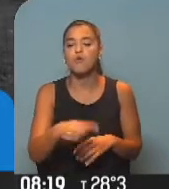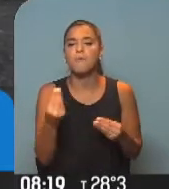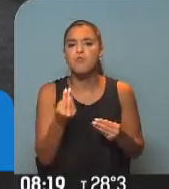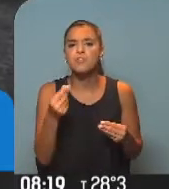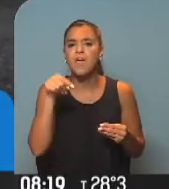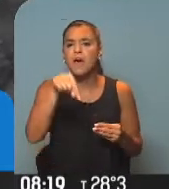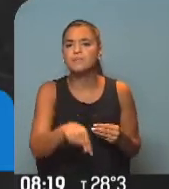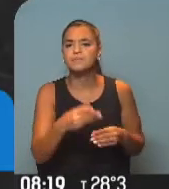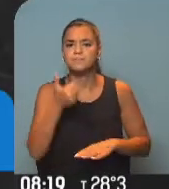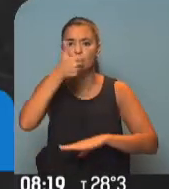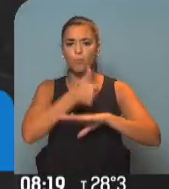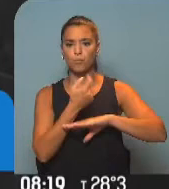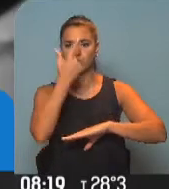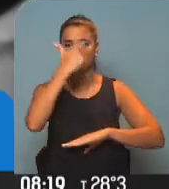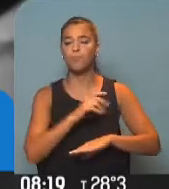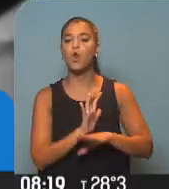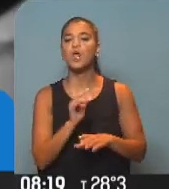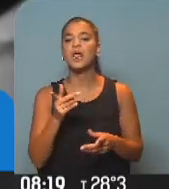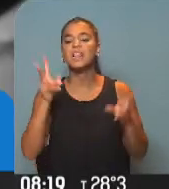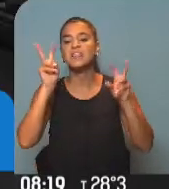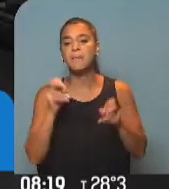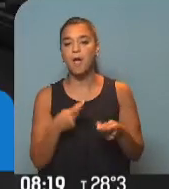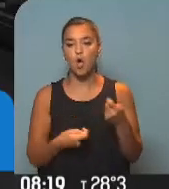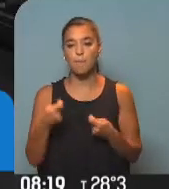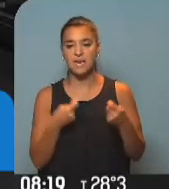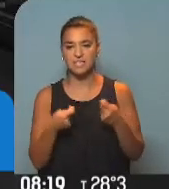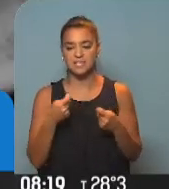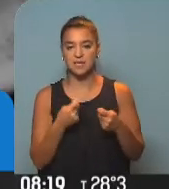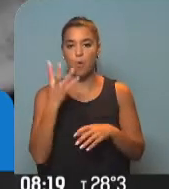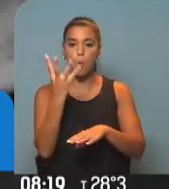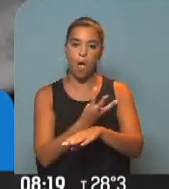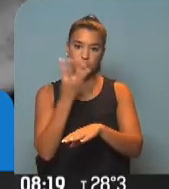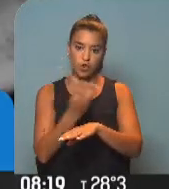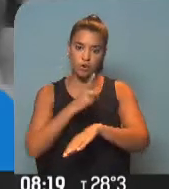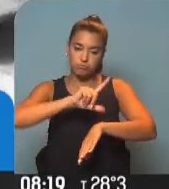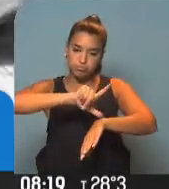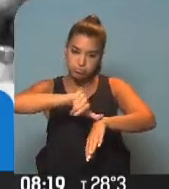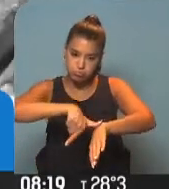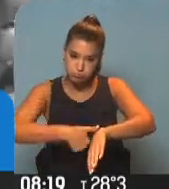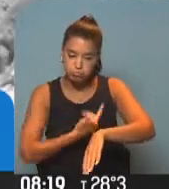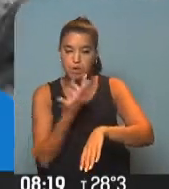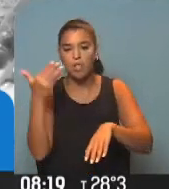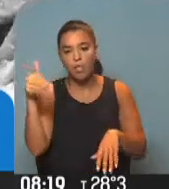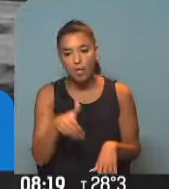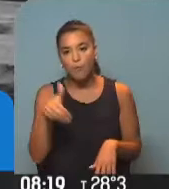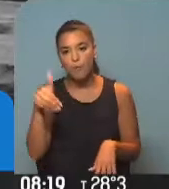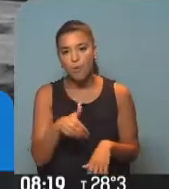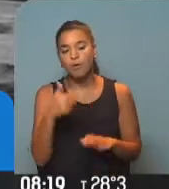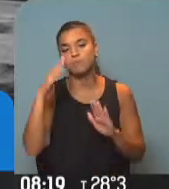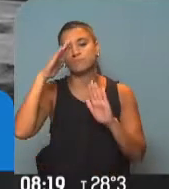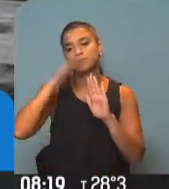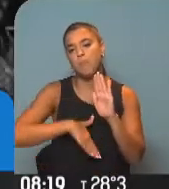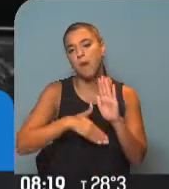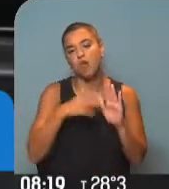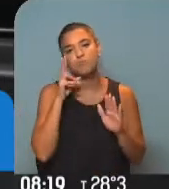este caso no va a haber anfitrión? Por un tema comercial. El año pasado la entrega duró casi 4 horas, hizo larguísima, tediosa, el rating bajó